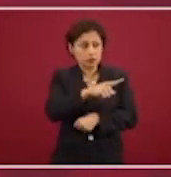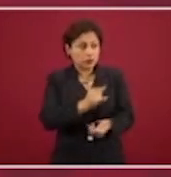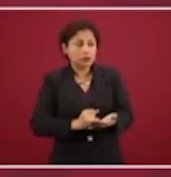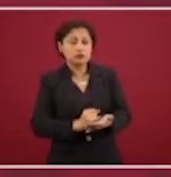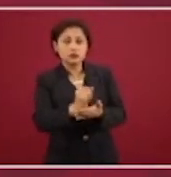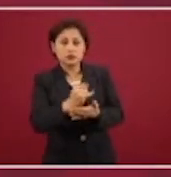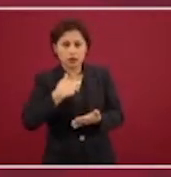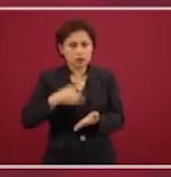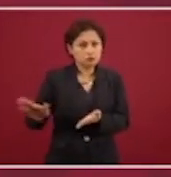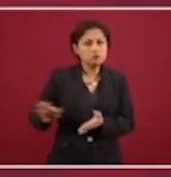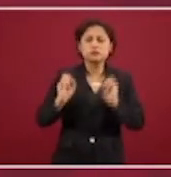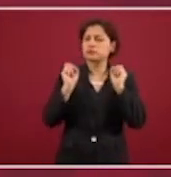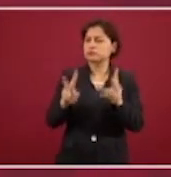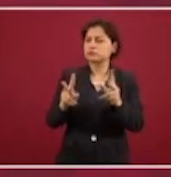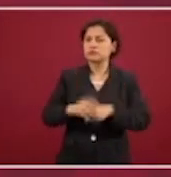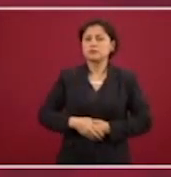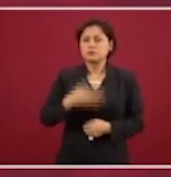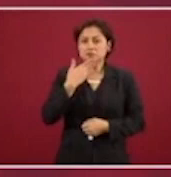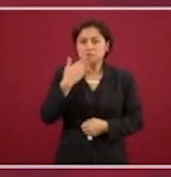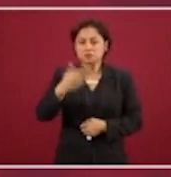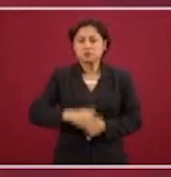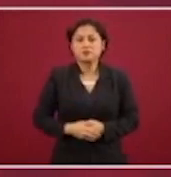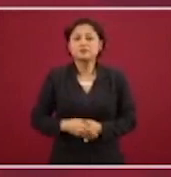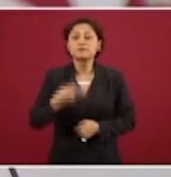propuse de que se hiciera